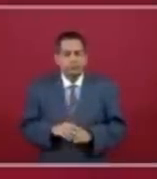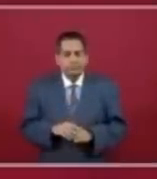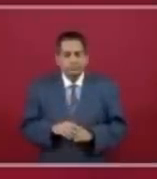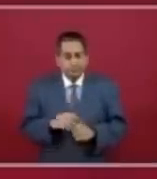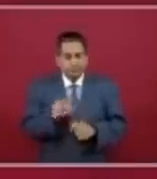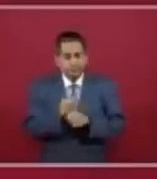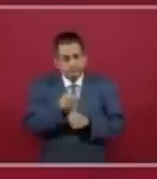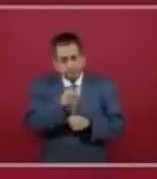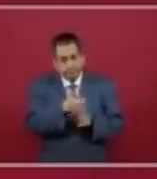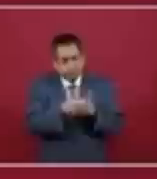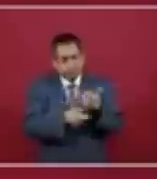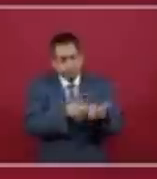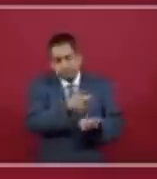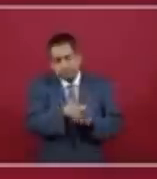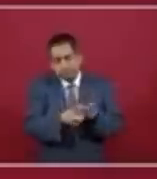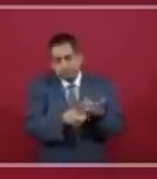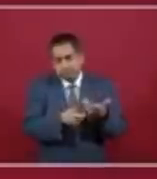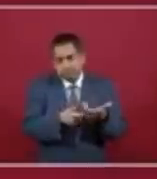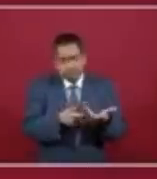mantener